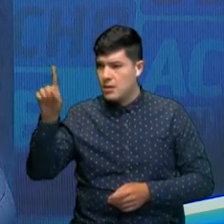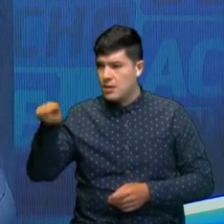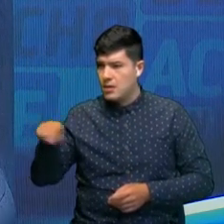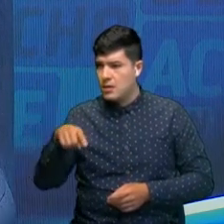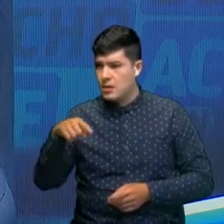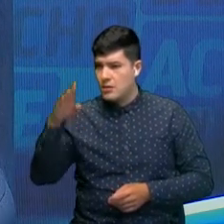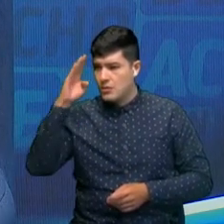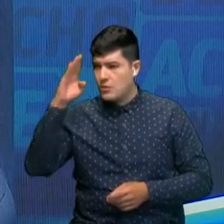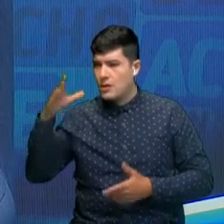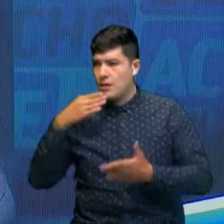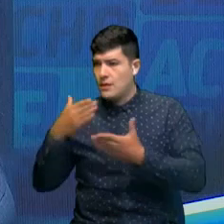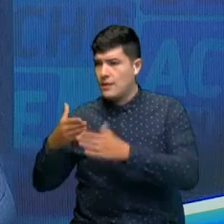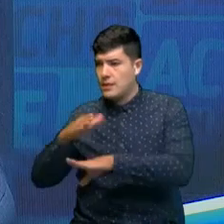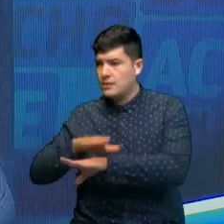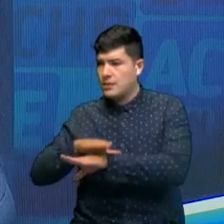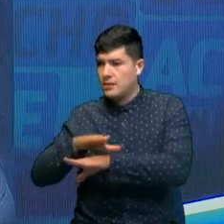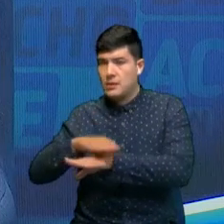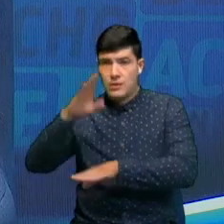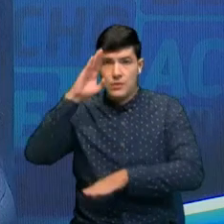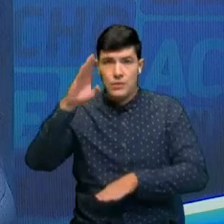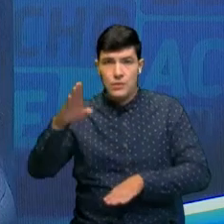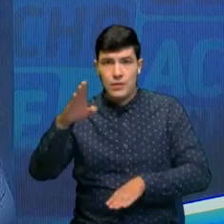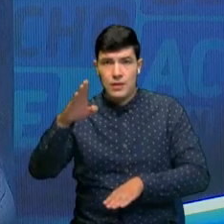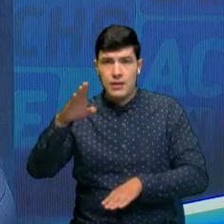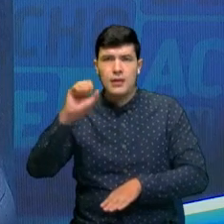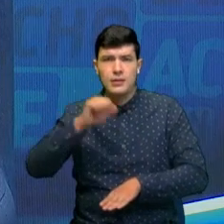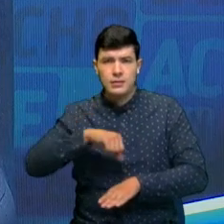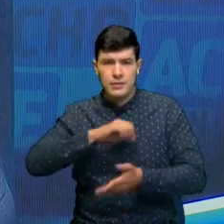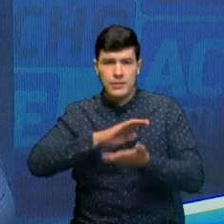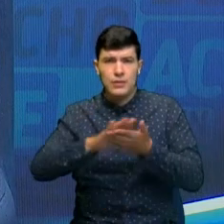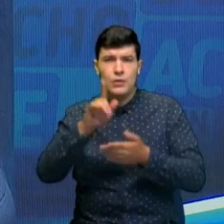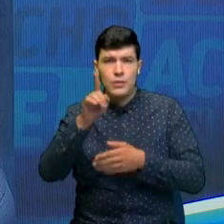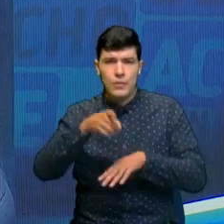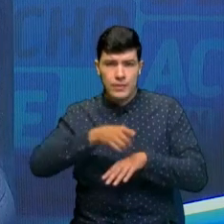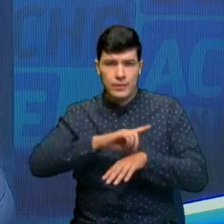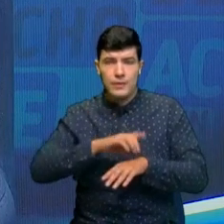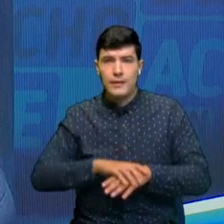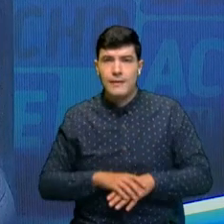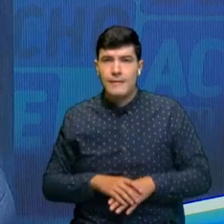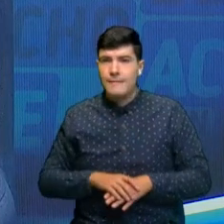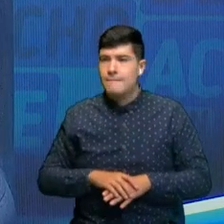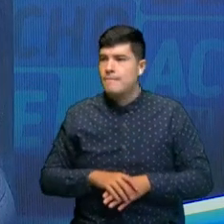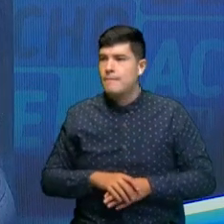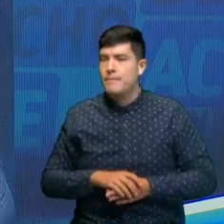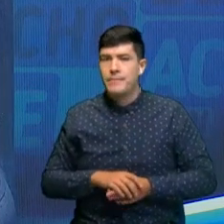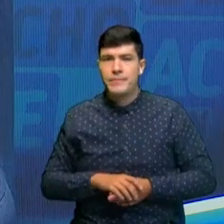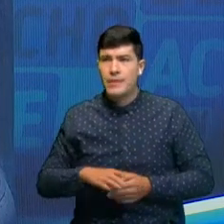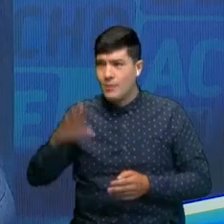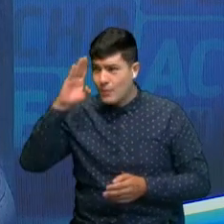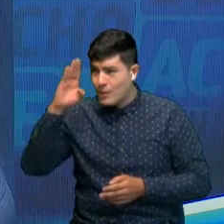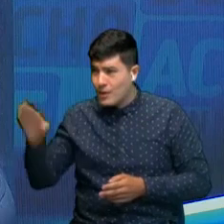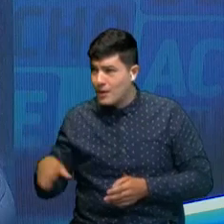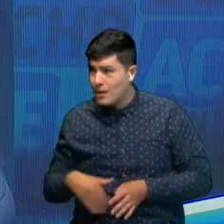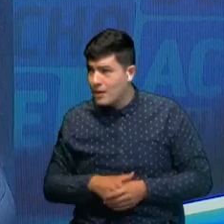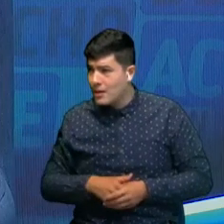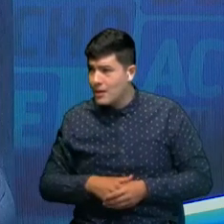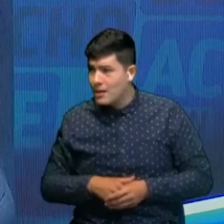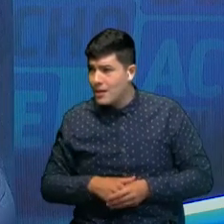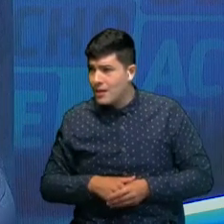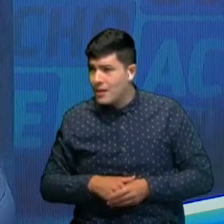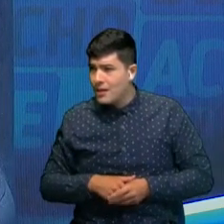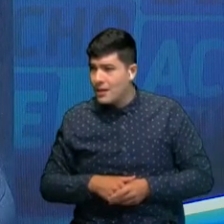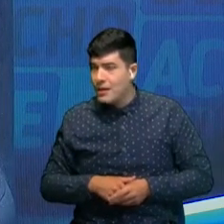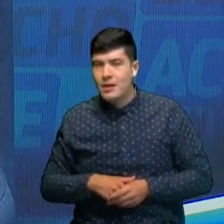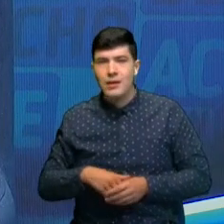Don Carlos, muy buena tarde. Aló, ahí, perdón un momentico, espere. Aló. Hola, don Carlos. Sí, buenas